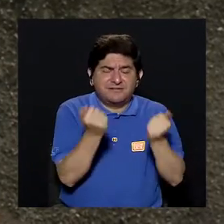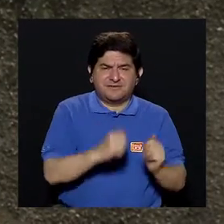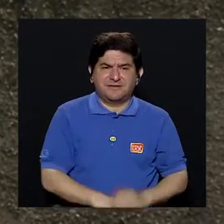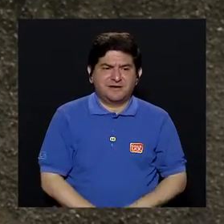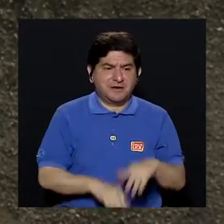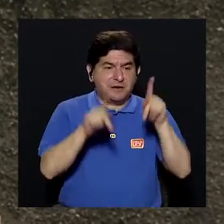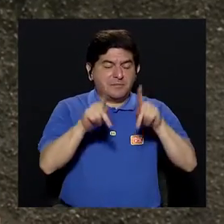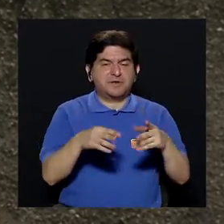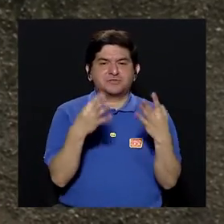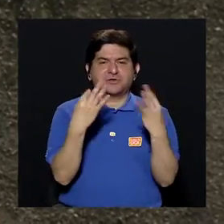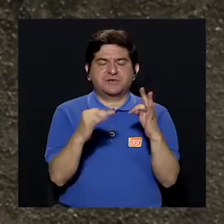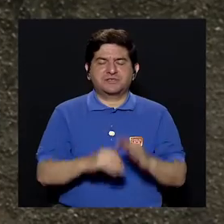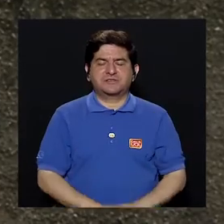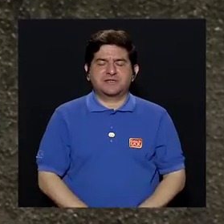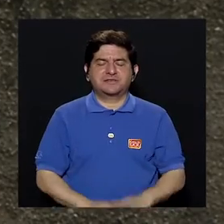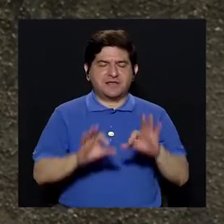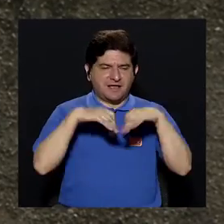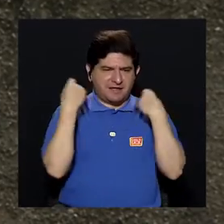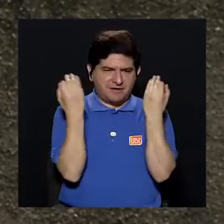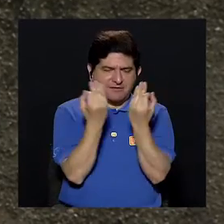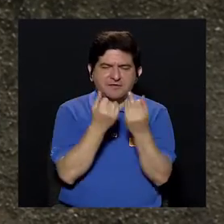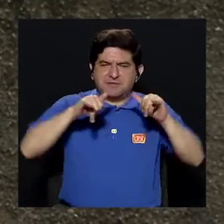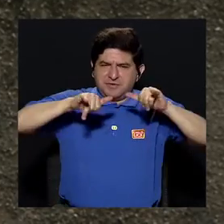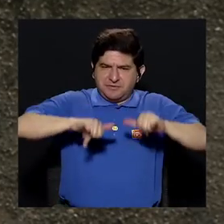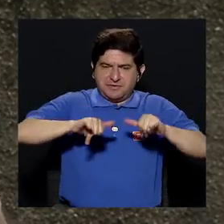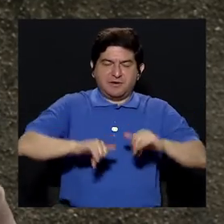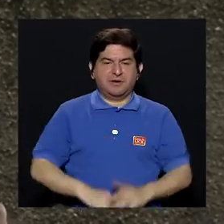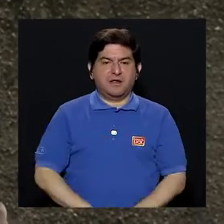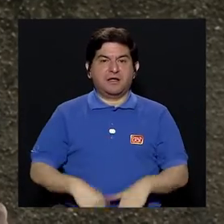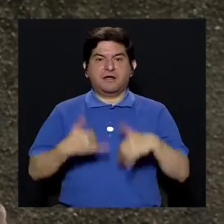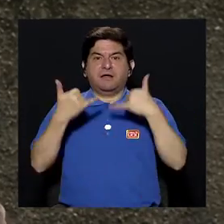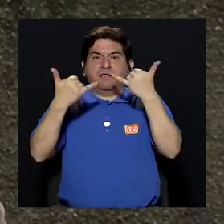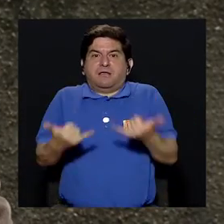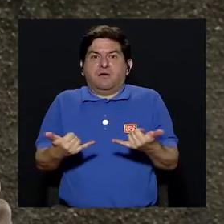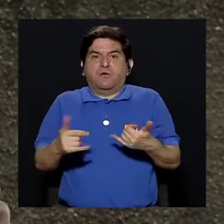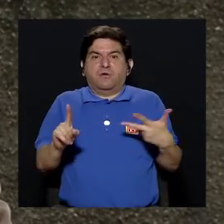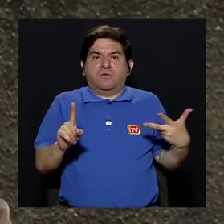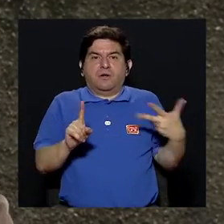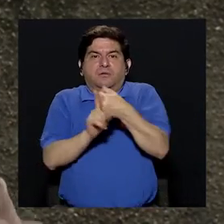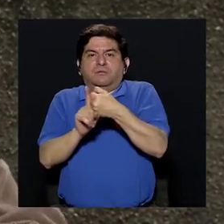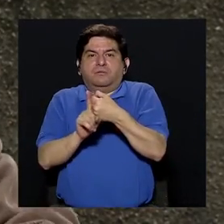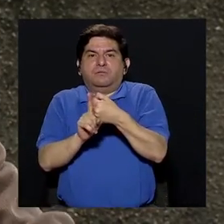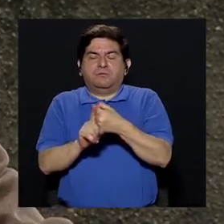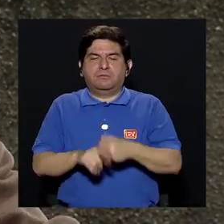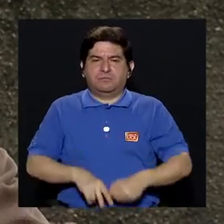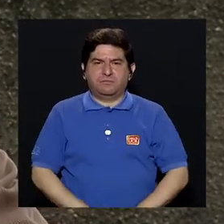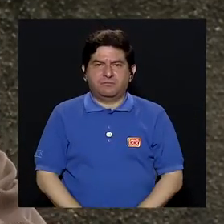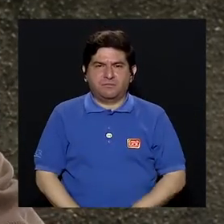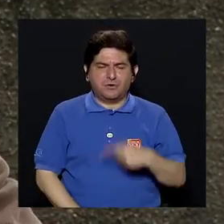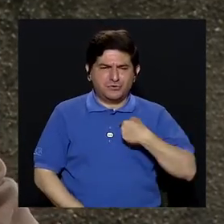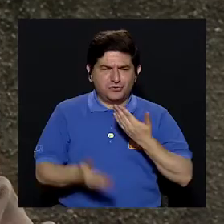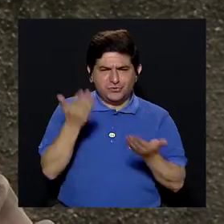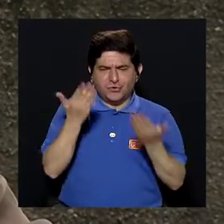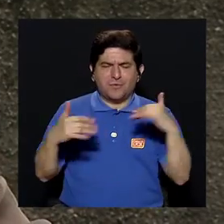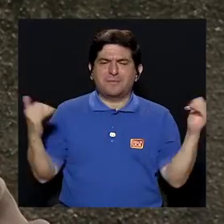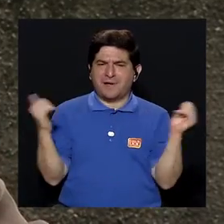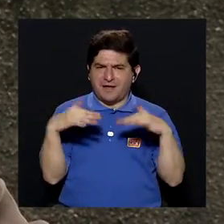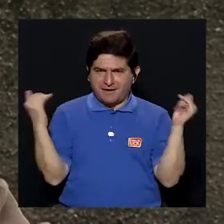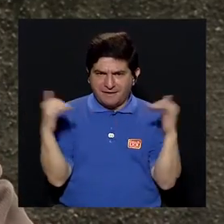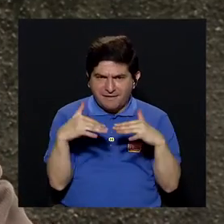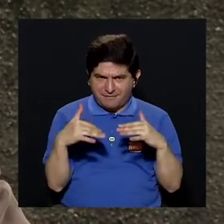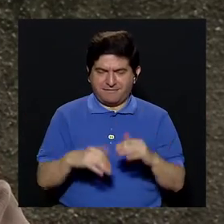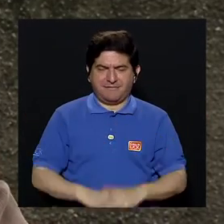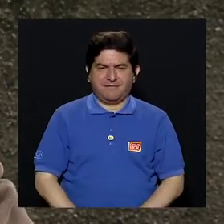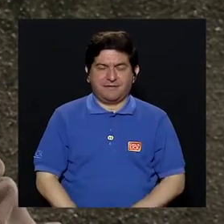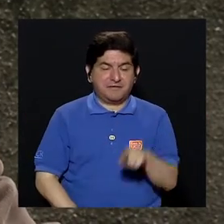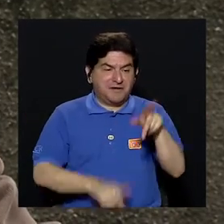que están estabilizando su vida familiar y que de pronto sufren un accidente. Estas personas por eso lo comparaba con la guerra,